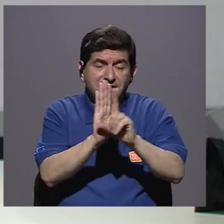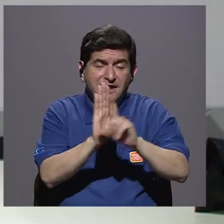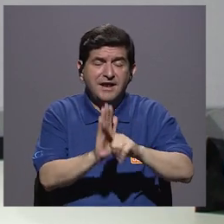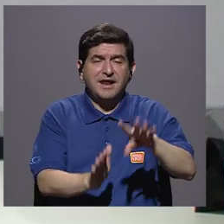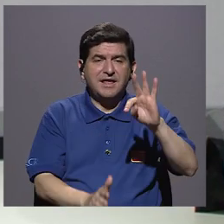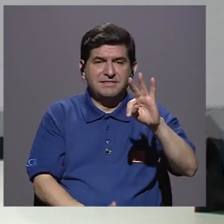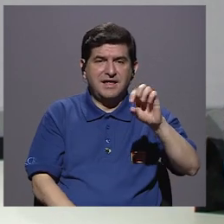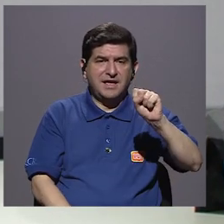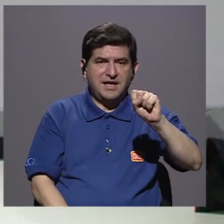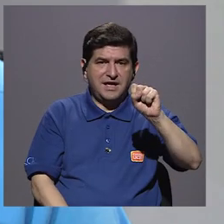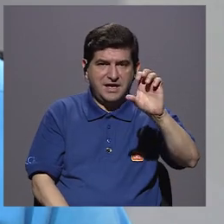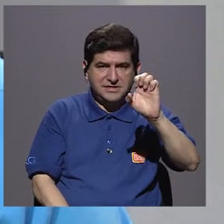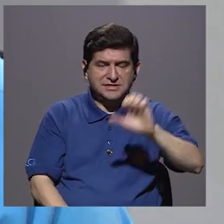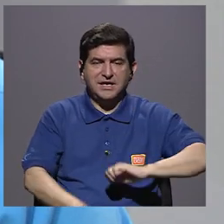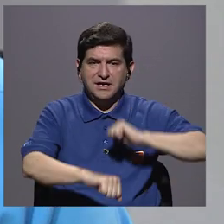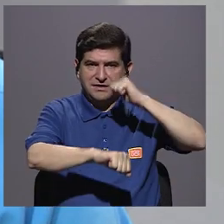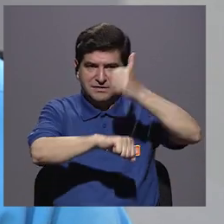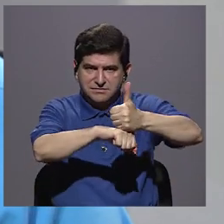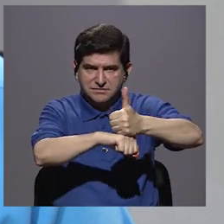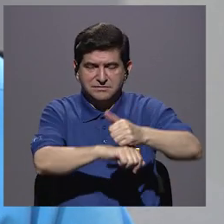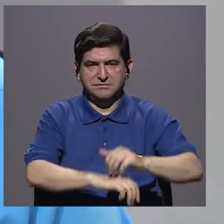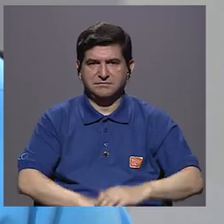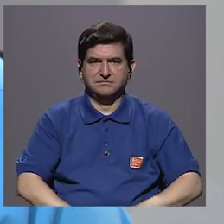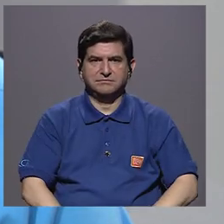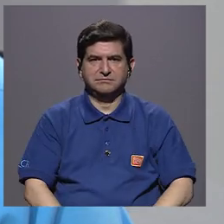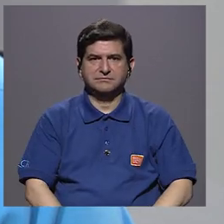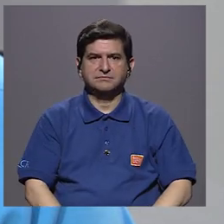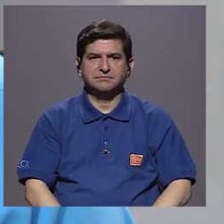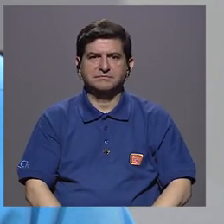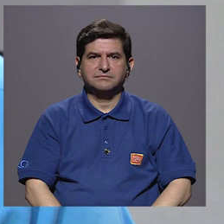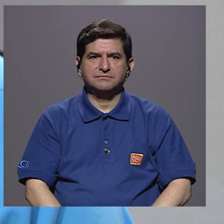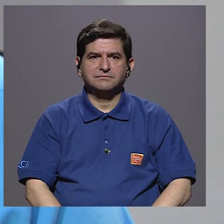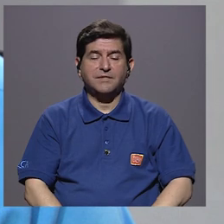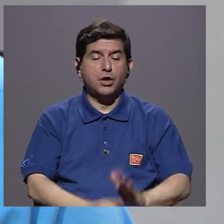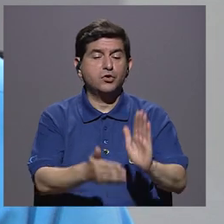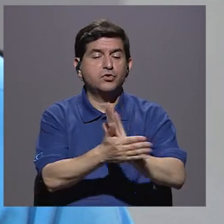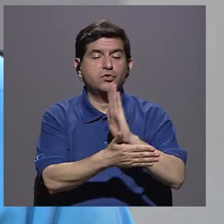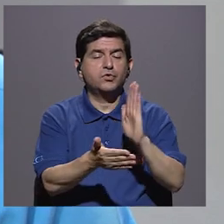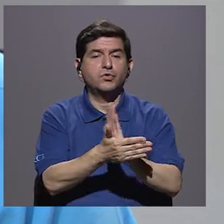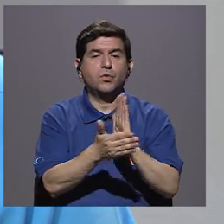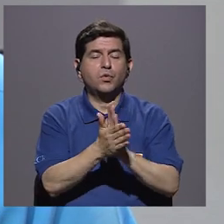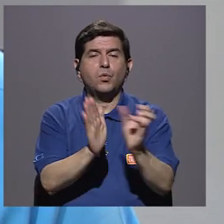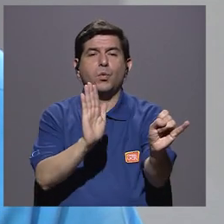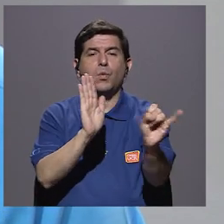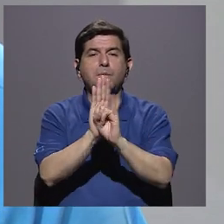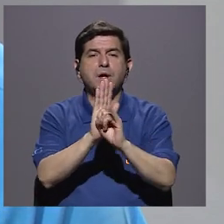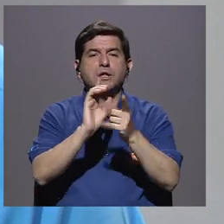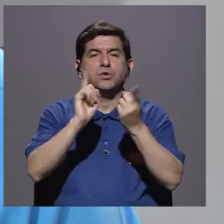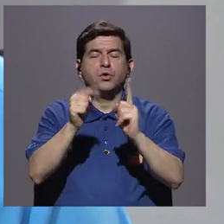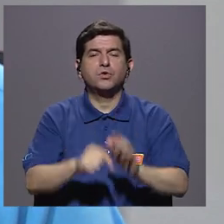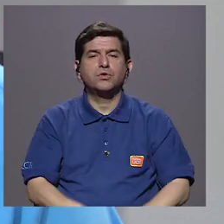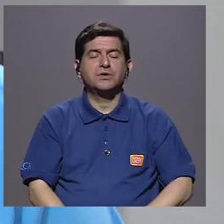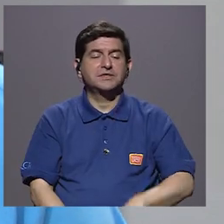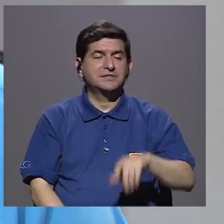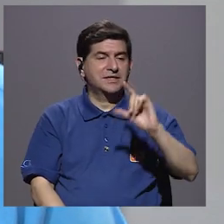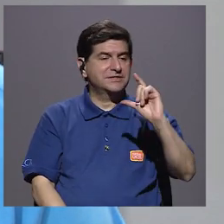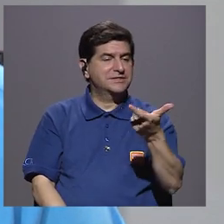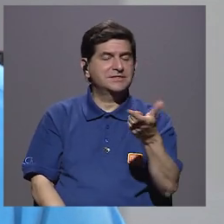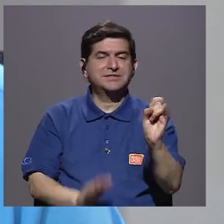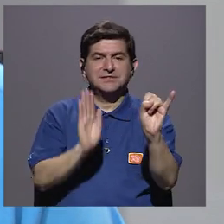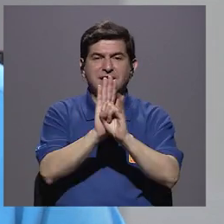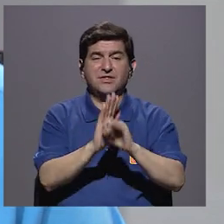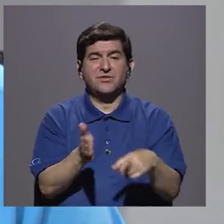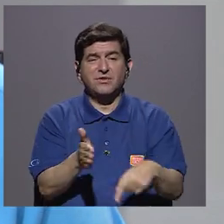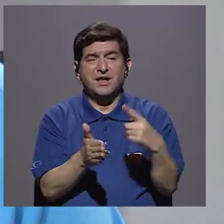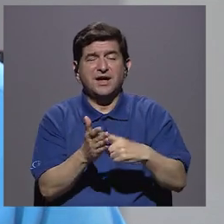del Tribunal Supremo de Elecciones establece que el documento de identidad es la cédula. Entonces, a